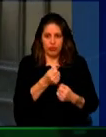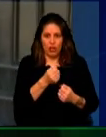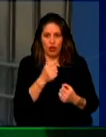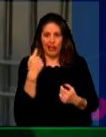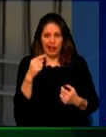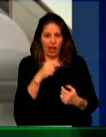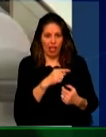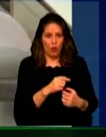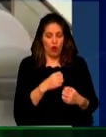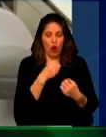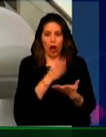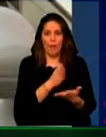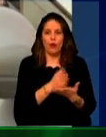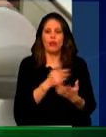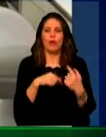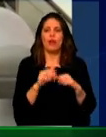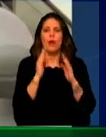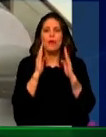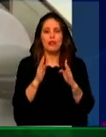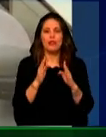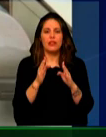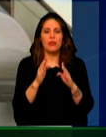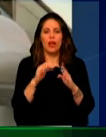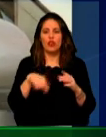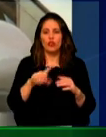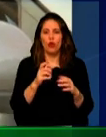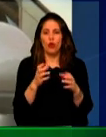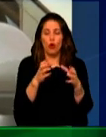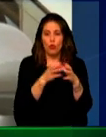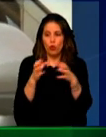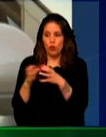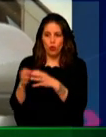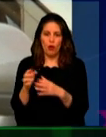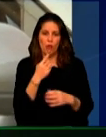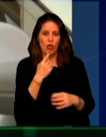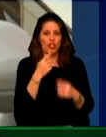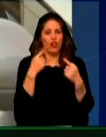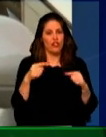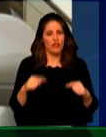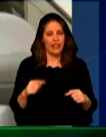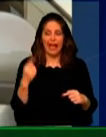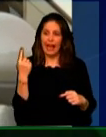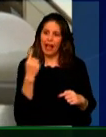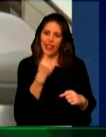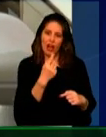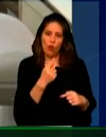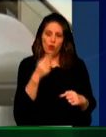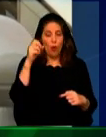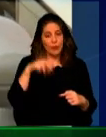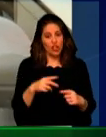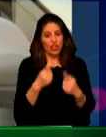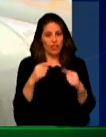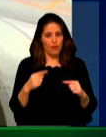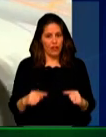Por supuesto, desde la perspectiva de que somos partidos diferentes y cada uno tiene su impronta y hará su énfasis en